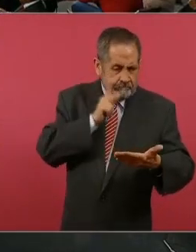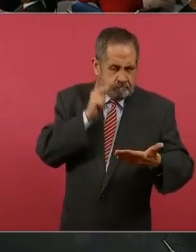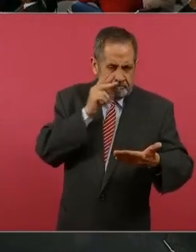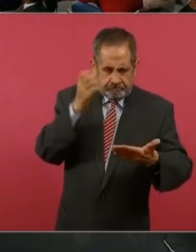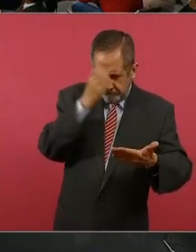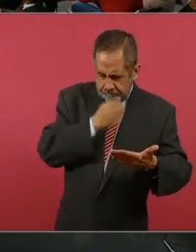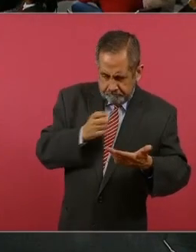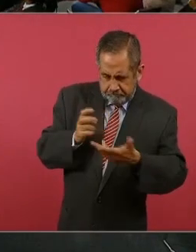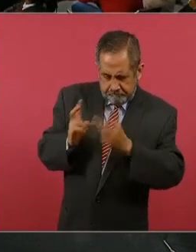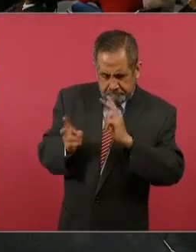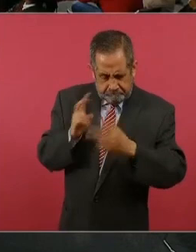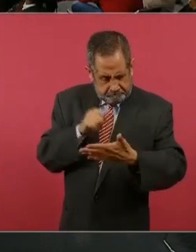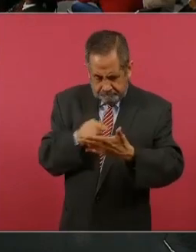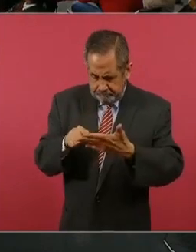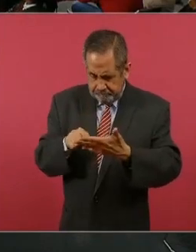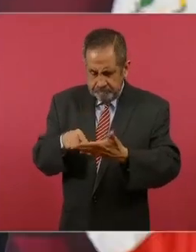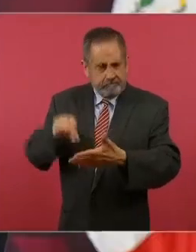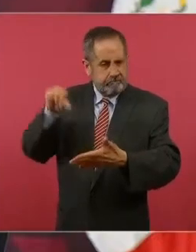se entrevisten